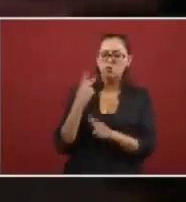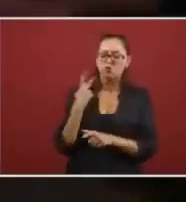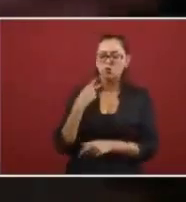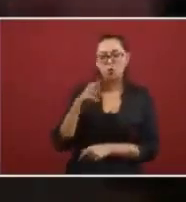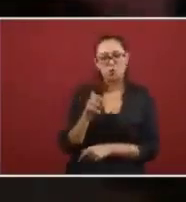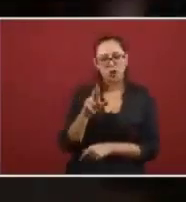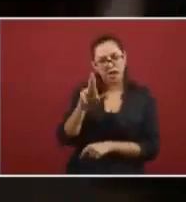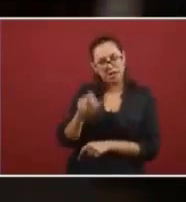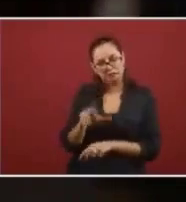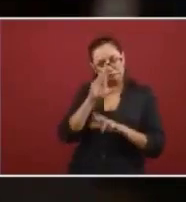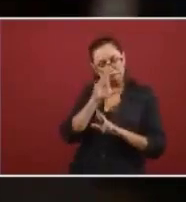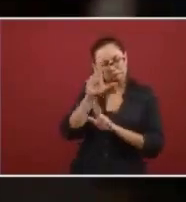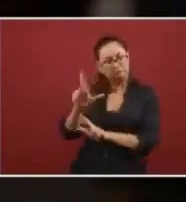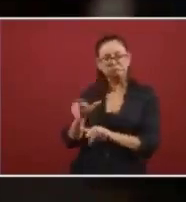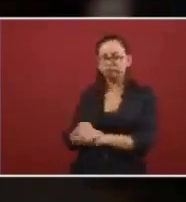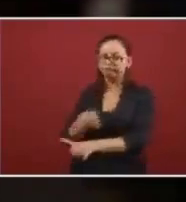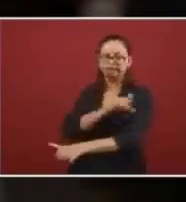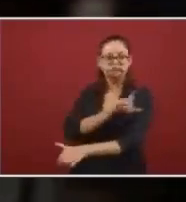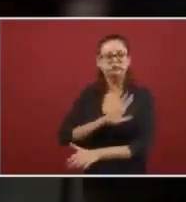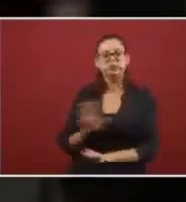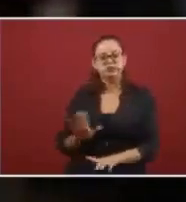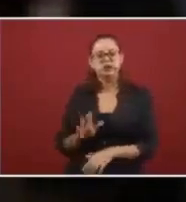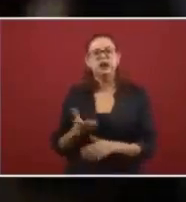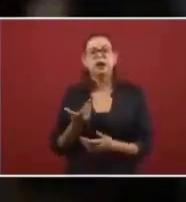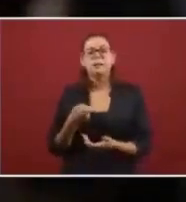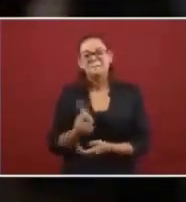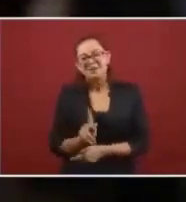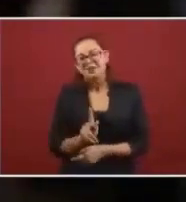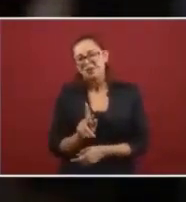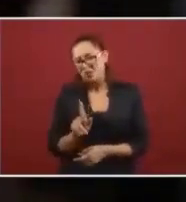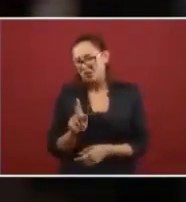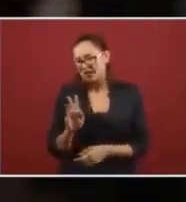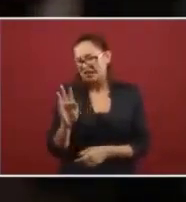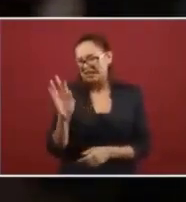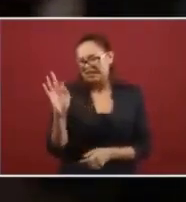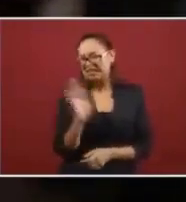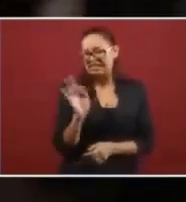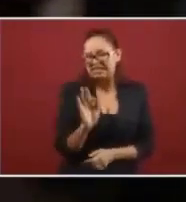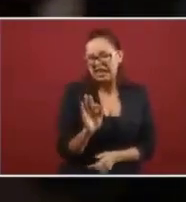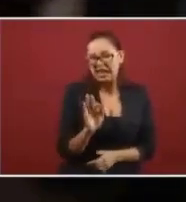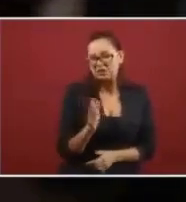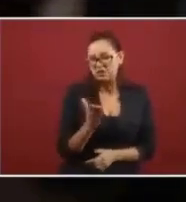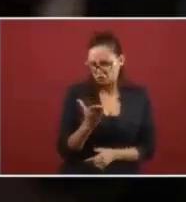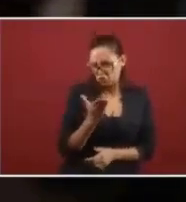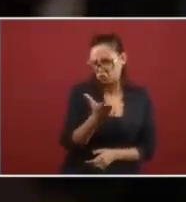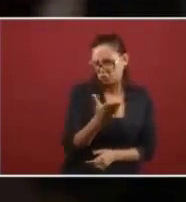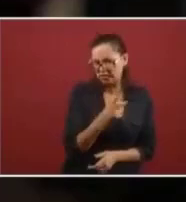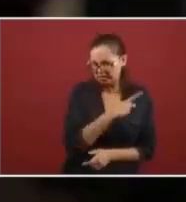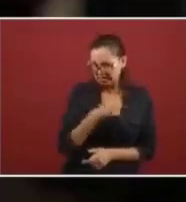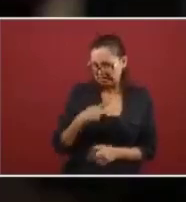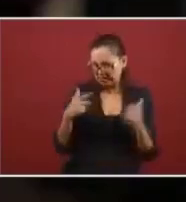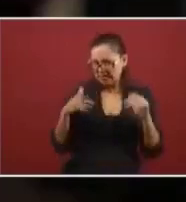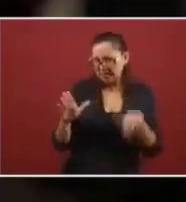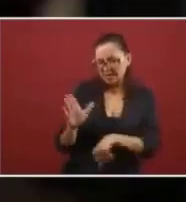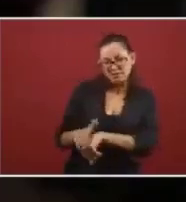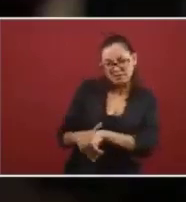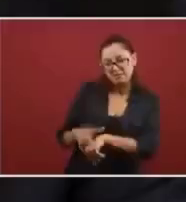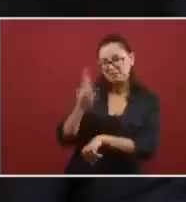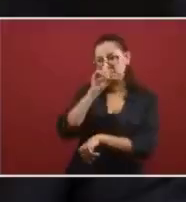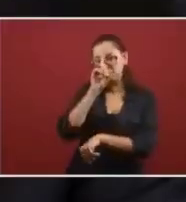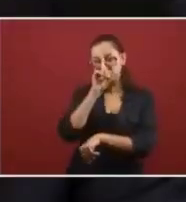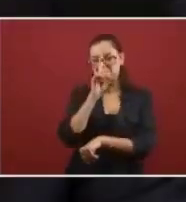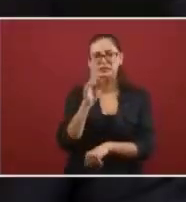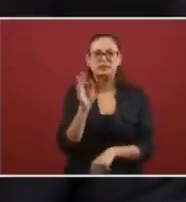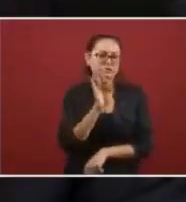de que usted a un exhorto a el partido que sigue siendo también usted sino militante